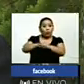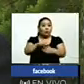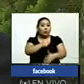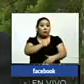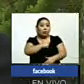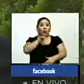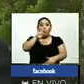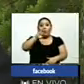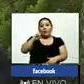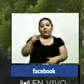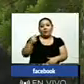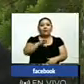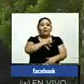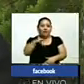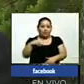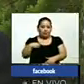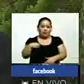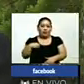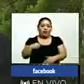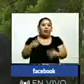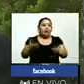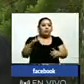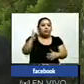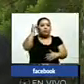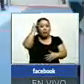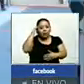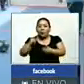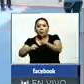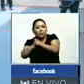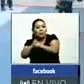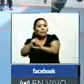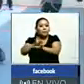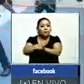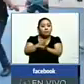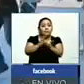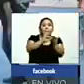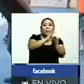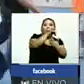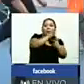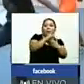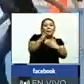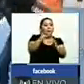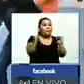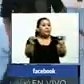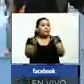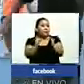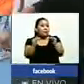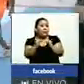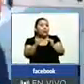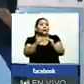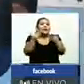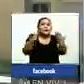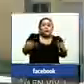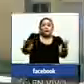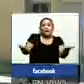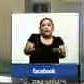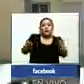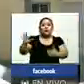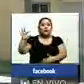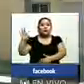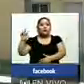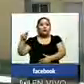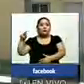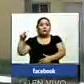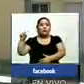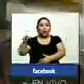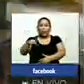40 asociados, de las 40 familias, y manejamos la ayuda mutua. Proyectos similares a este ha desarrollado Fundasal en